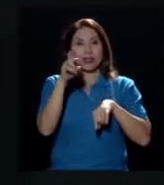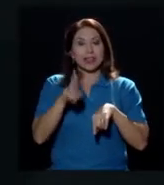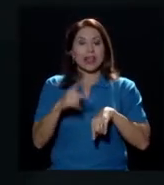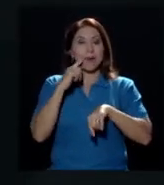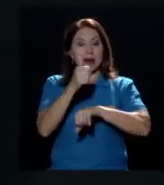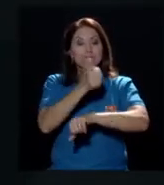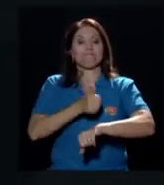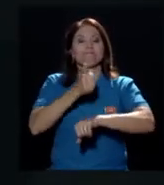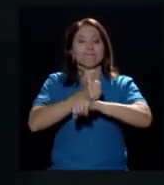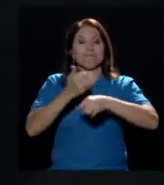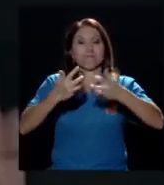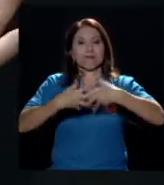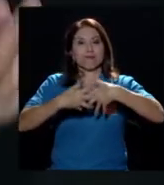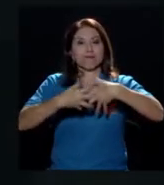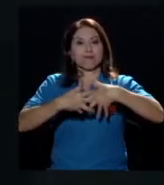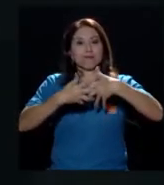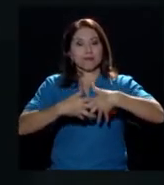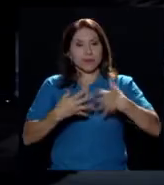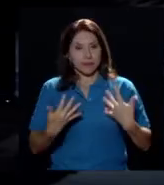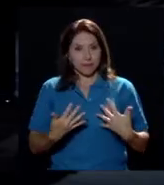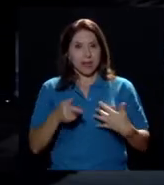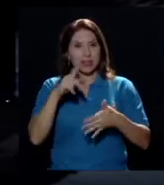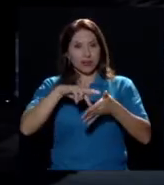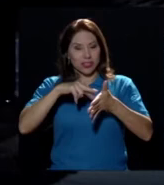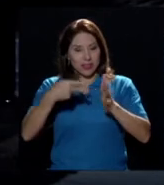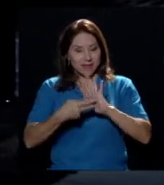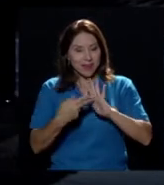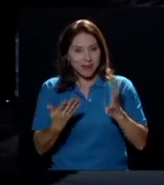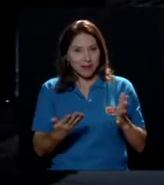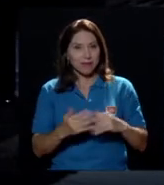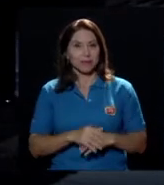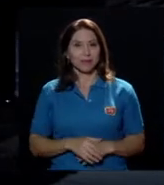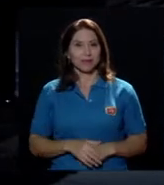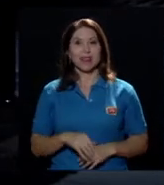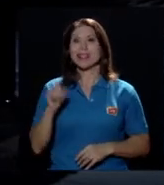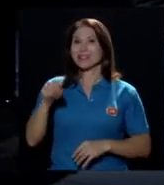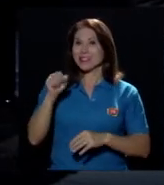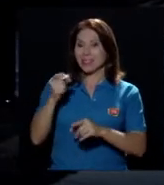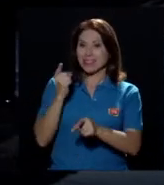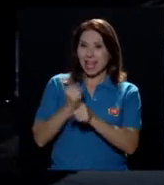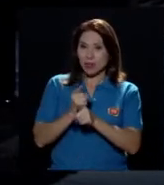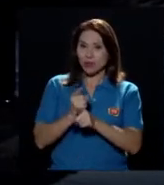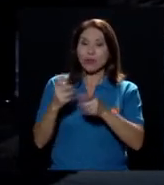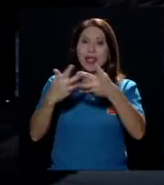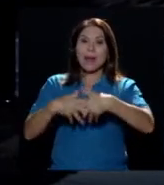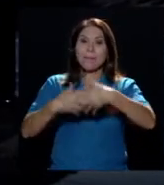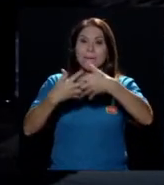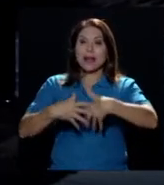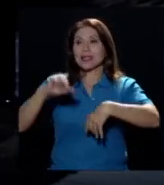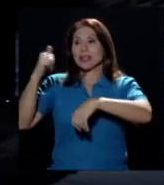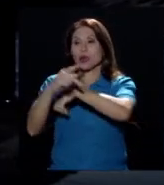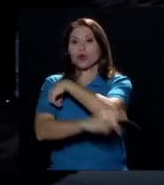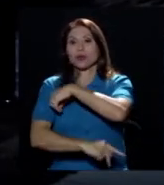decir inversión extranjera directa, para que quede muy clarito. Exacto. Vienen las empresas y se vienen para Costa Rica. Eso.